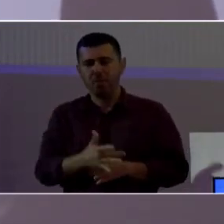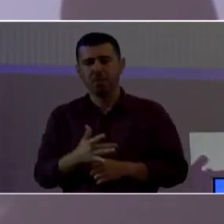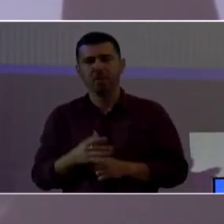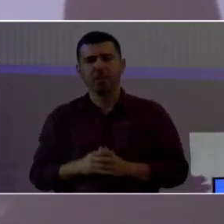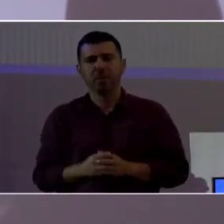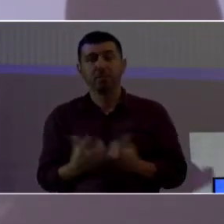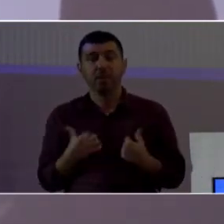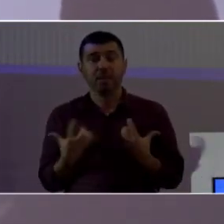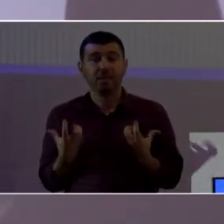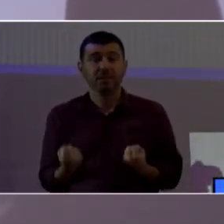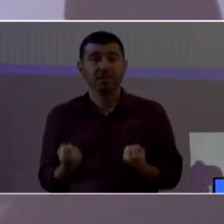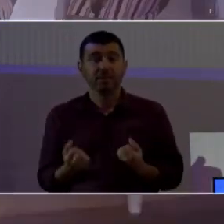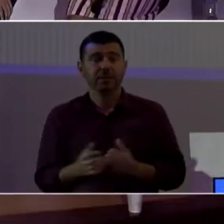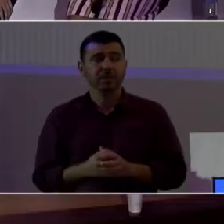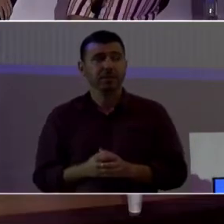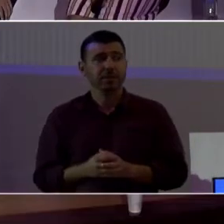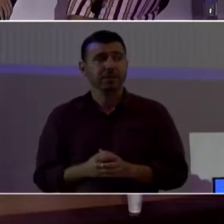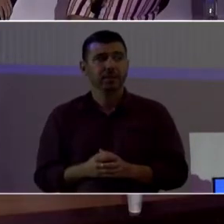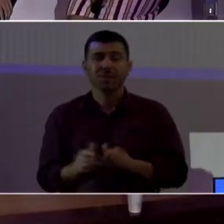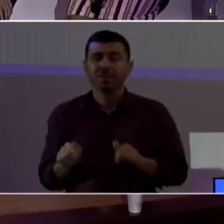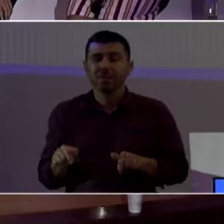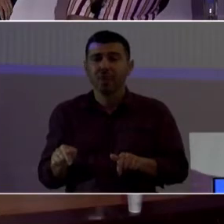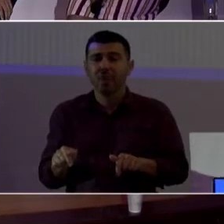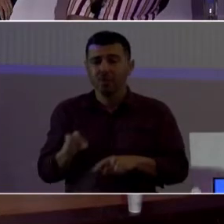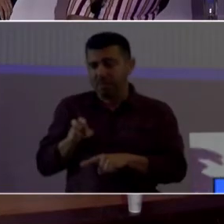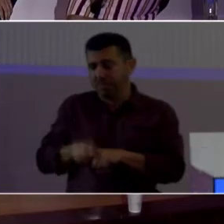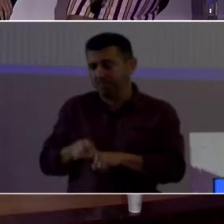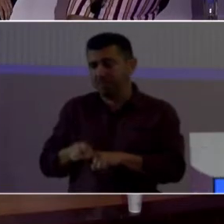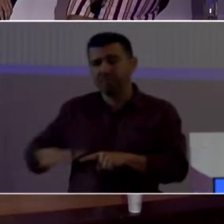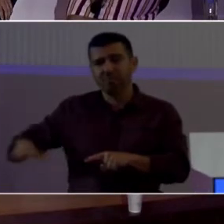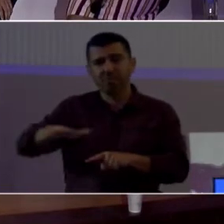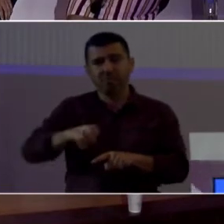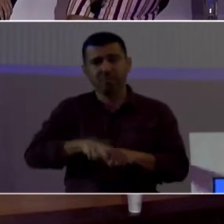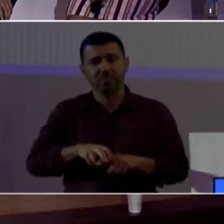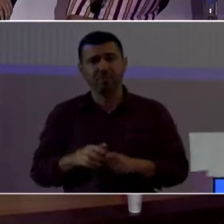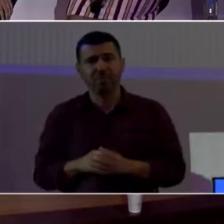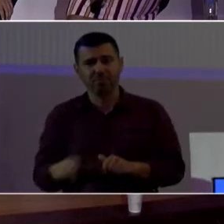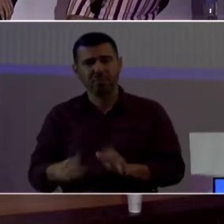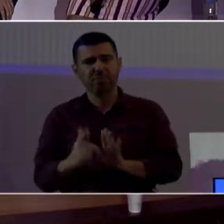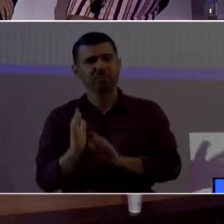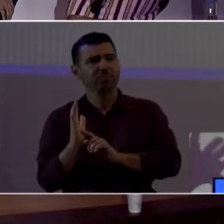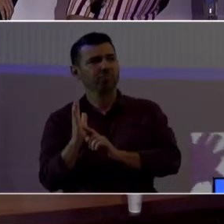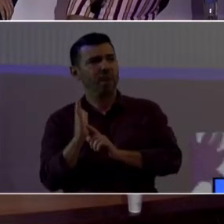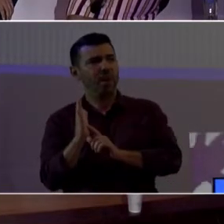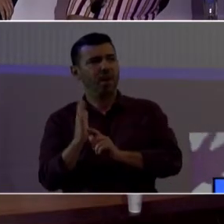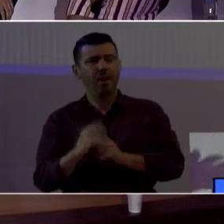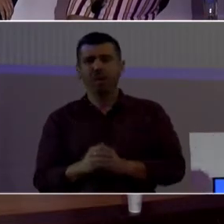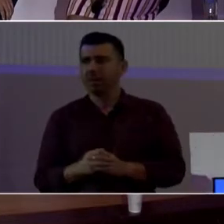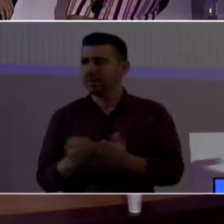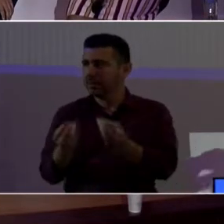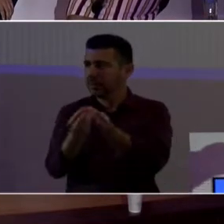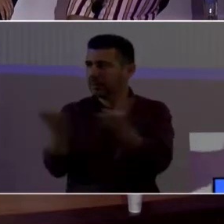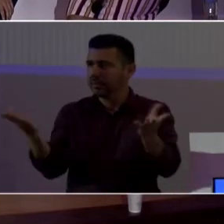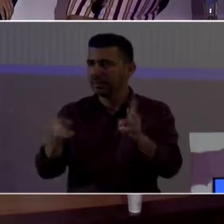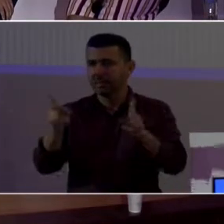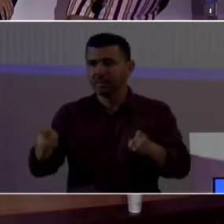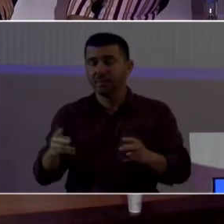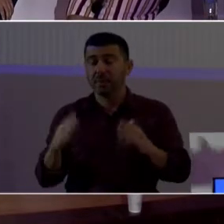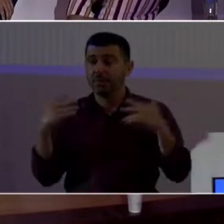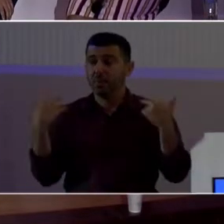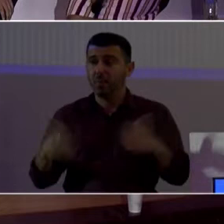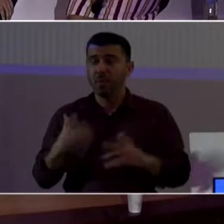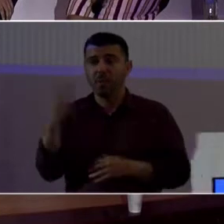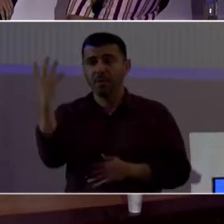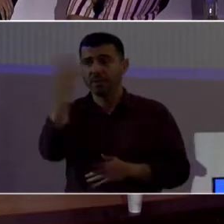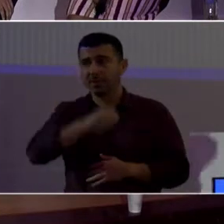Y estar hoy aquí sentados en este evento, con un público tan maravilloso como ustedes, en